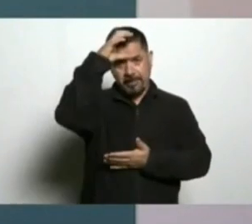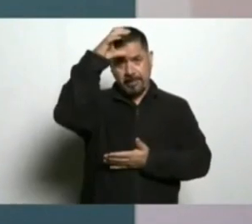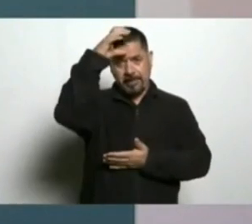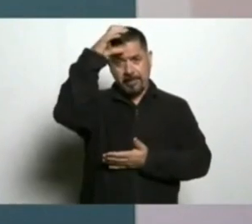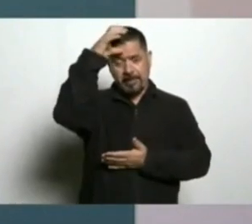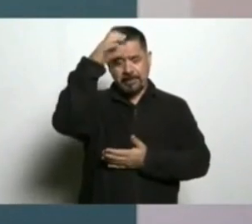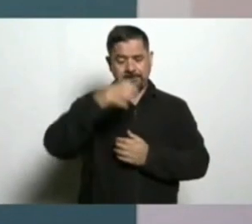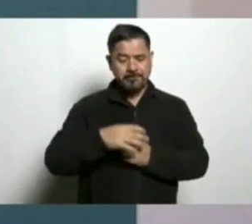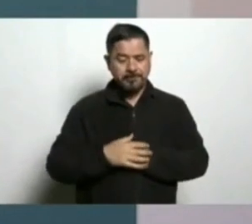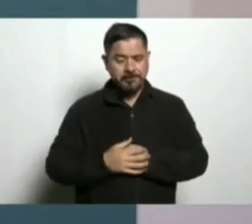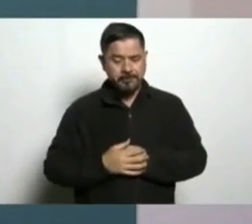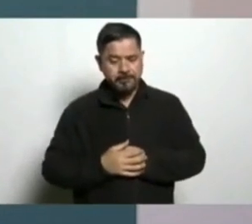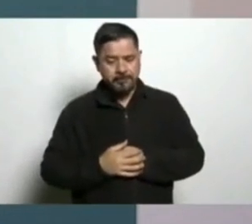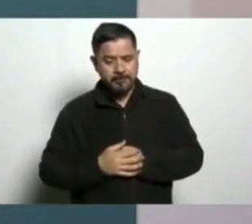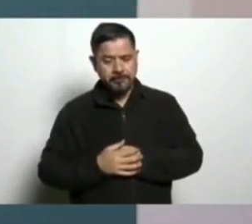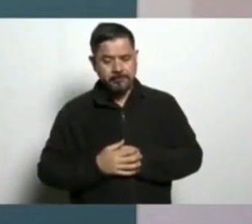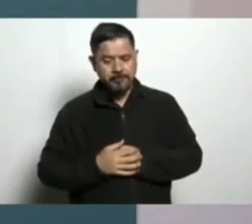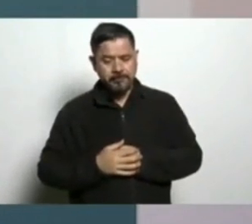es